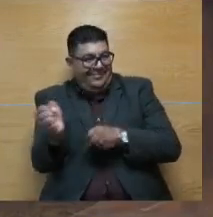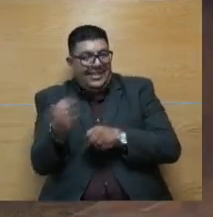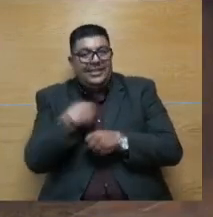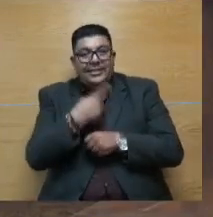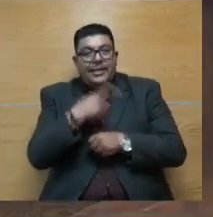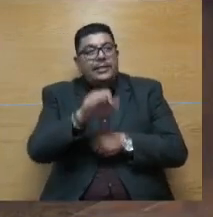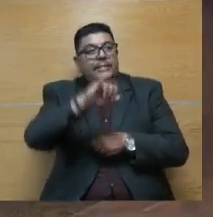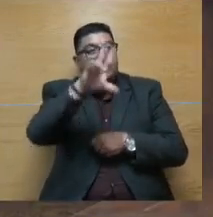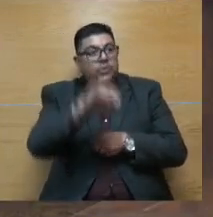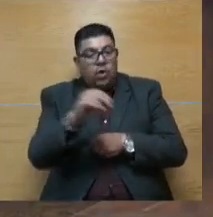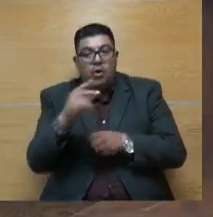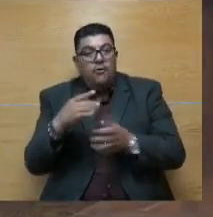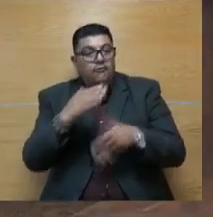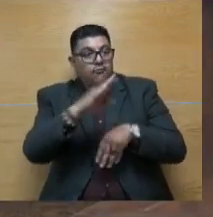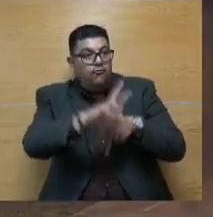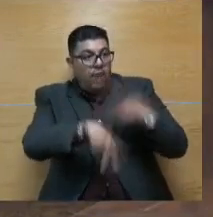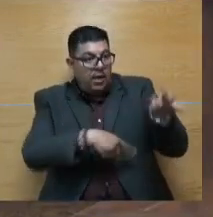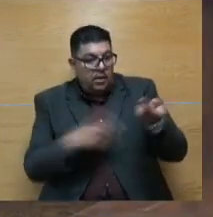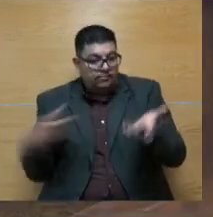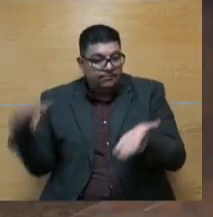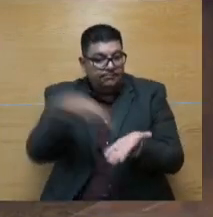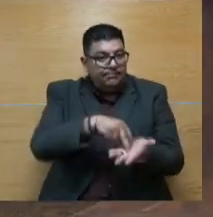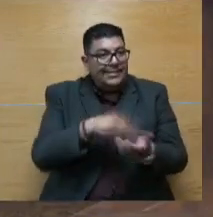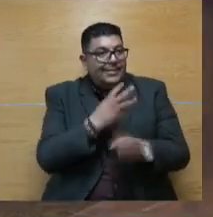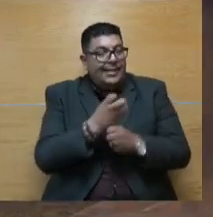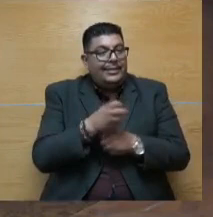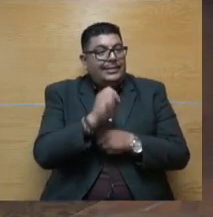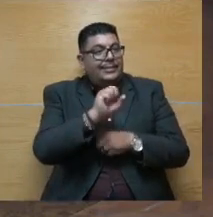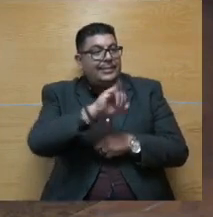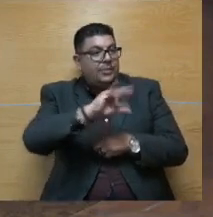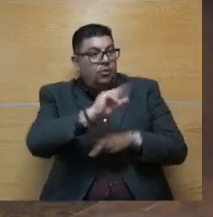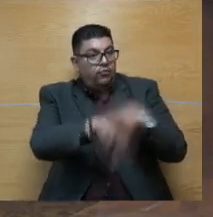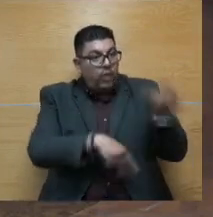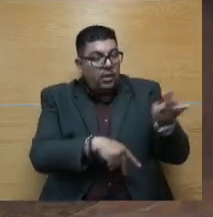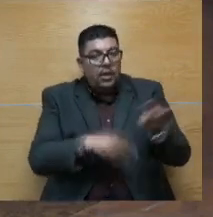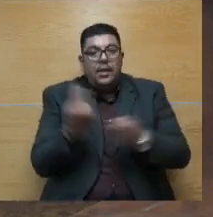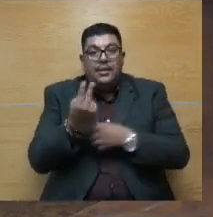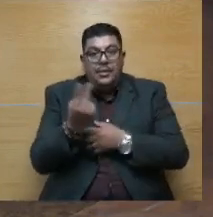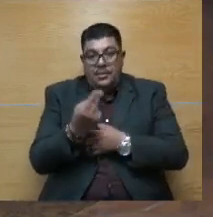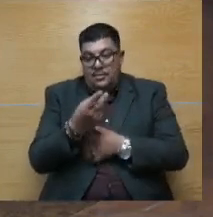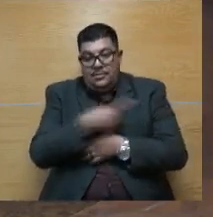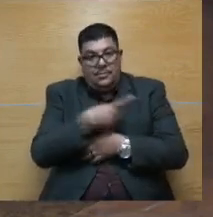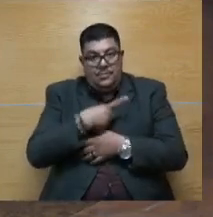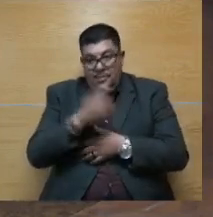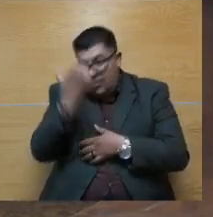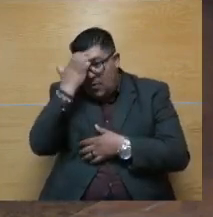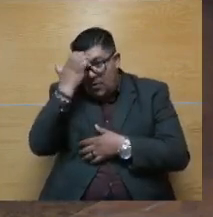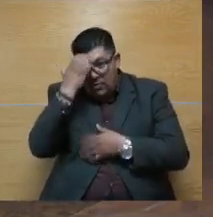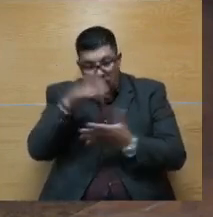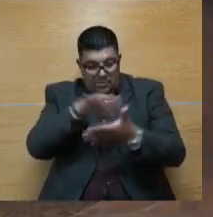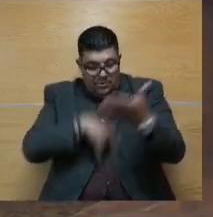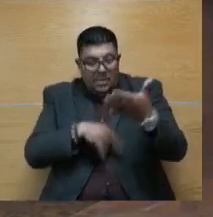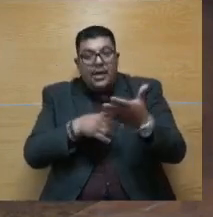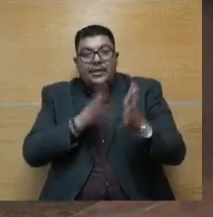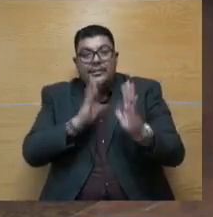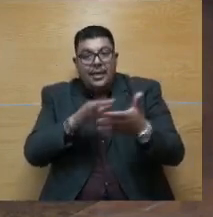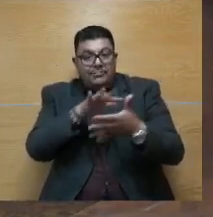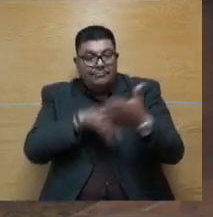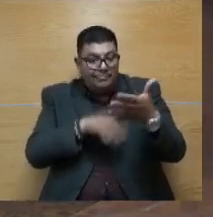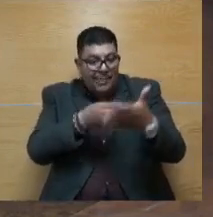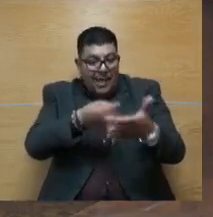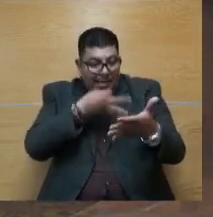haya o no acudido como tercera interesada la promovente debió tener conocimiento pleno del contenido de la sentencia revocatoria es